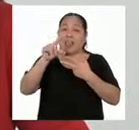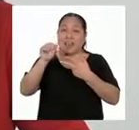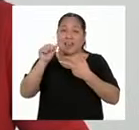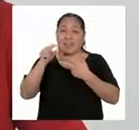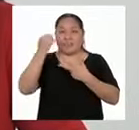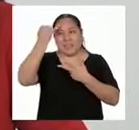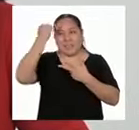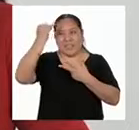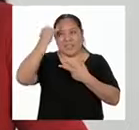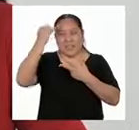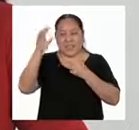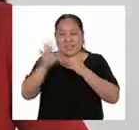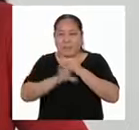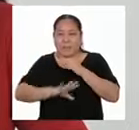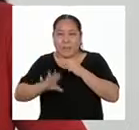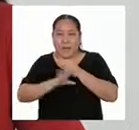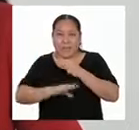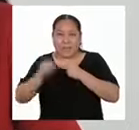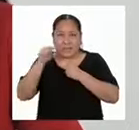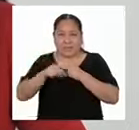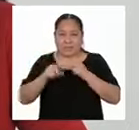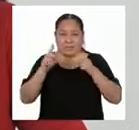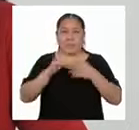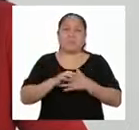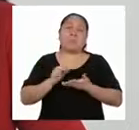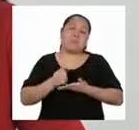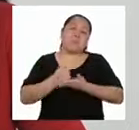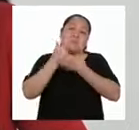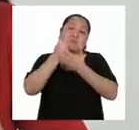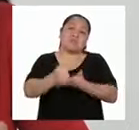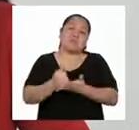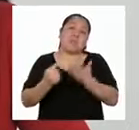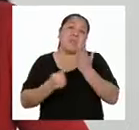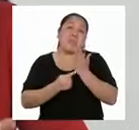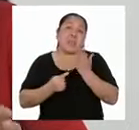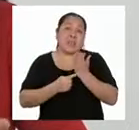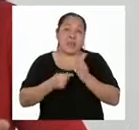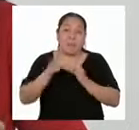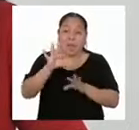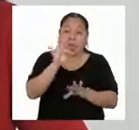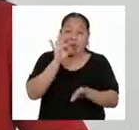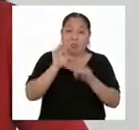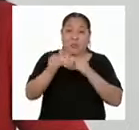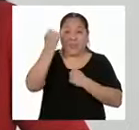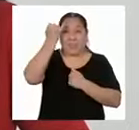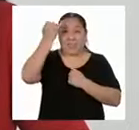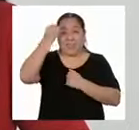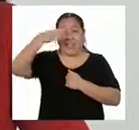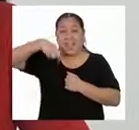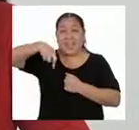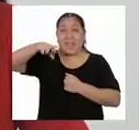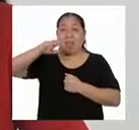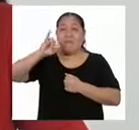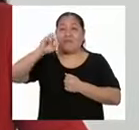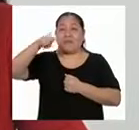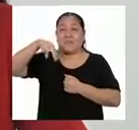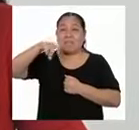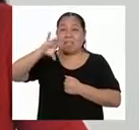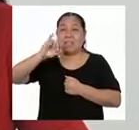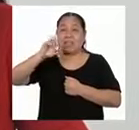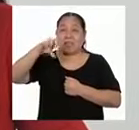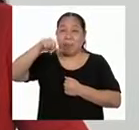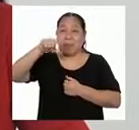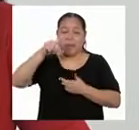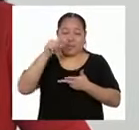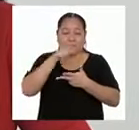un texto y que podemos usar a modo de técnicas para identificar una idea principal.